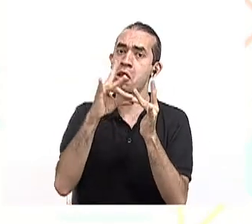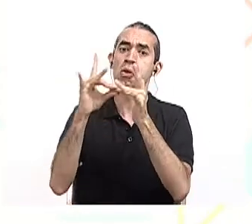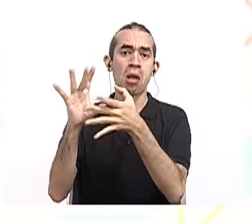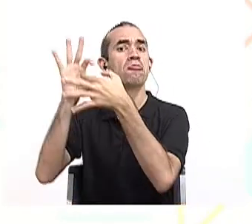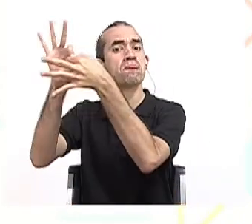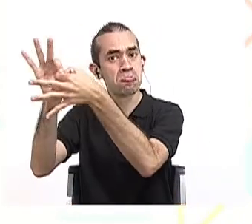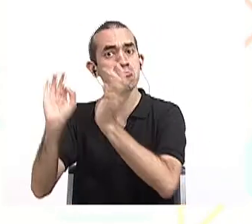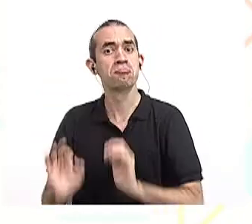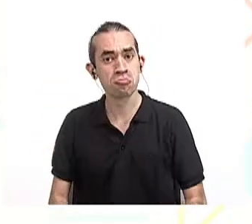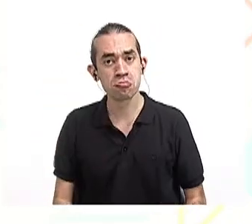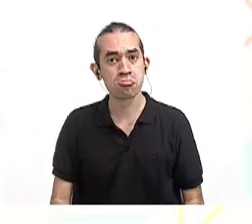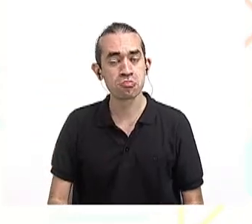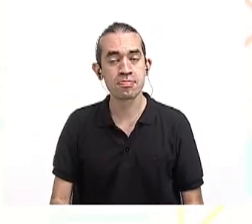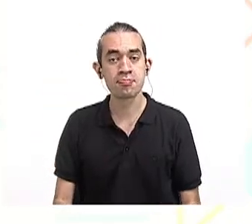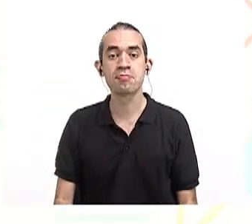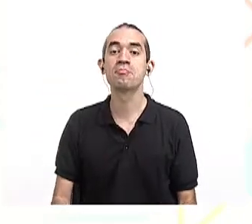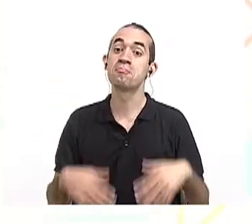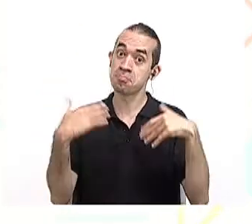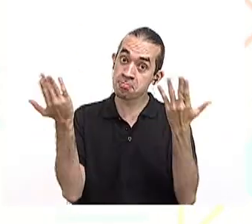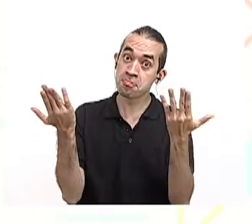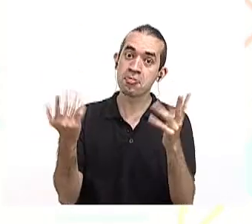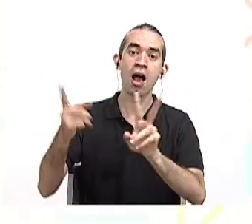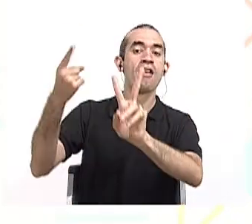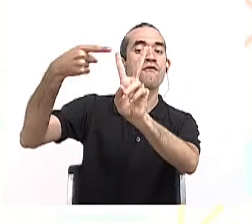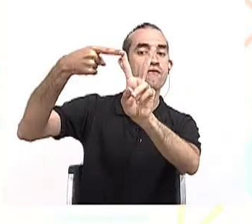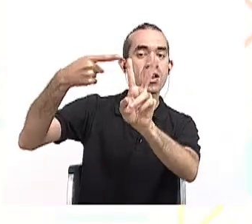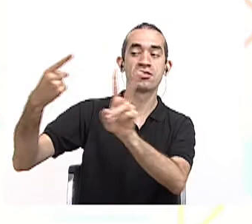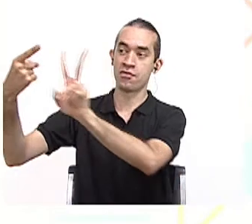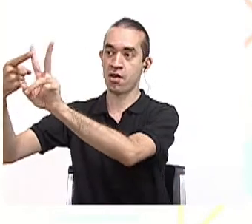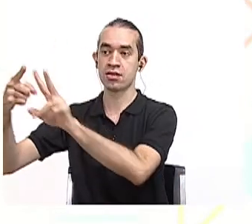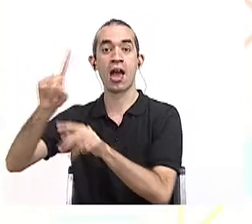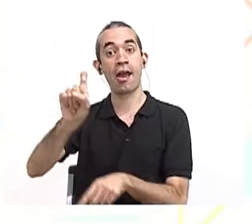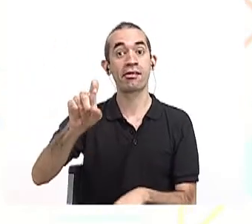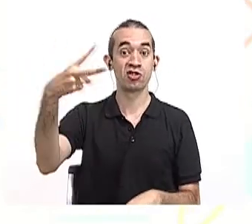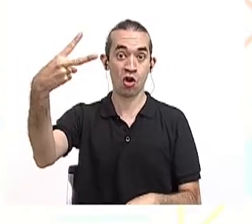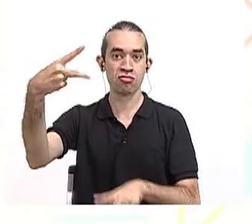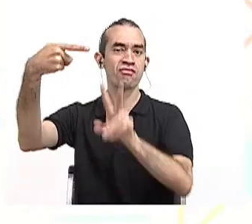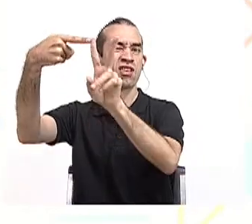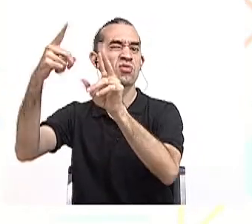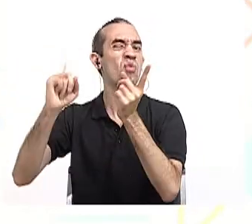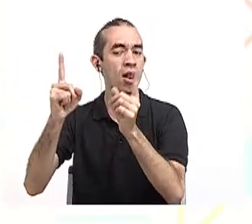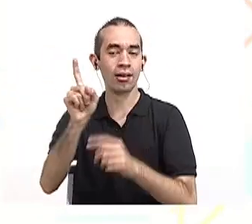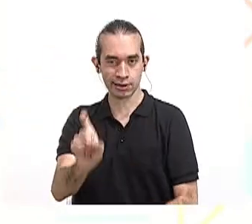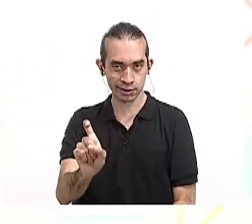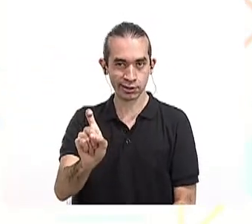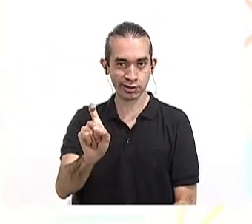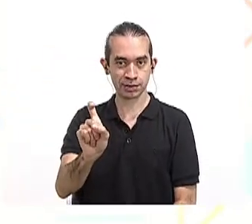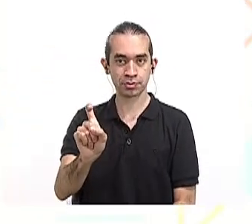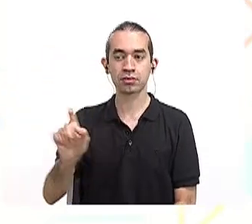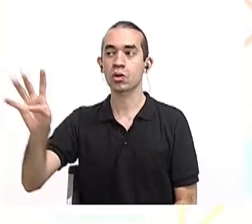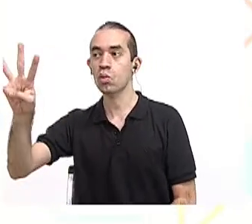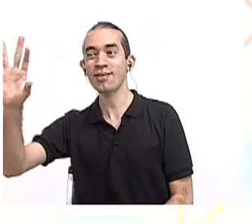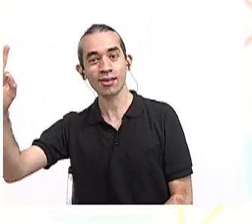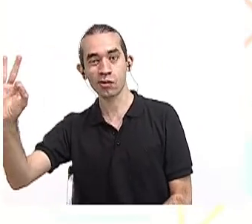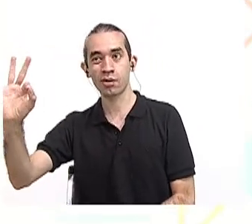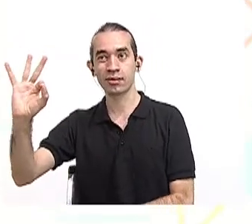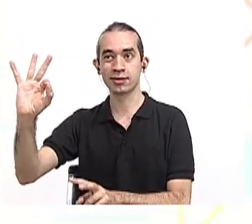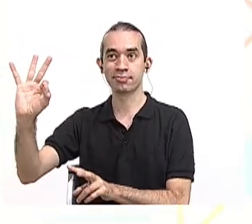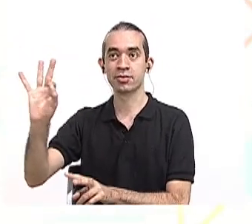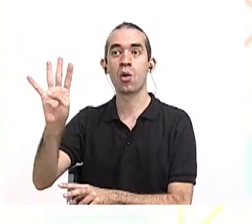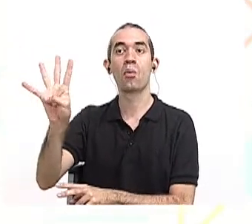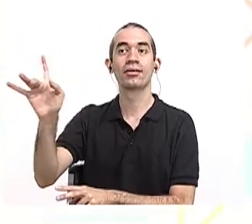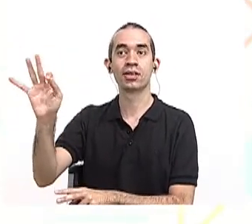notable. Entonces, sacamos raíz de x2, que corresponde a x, de 49, que